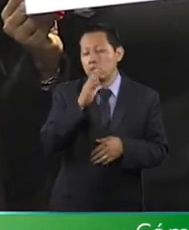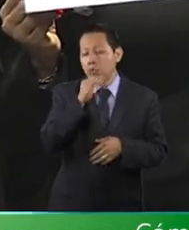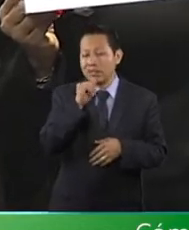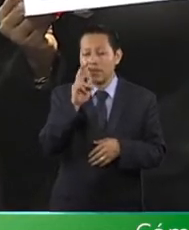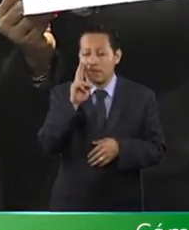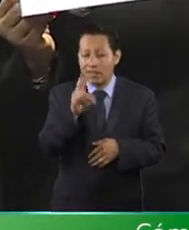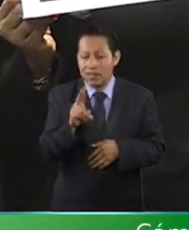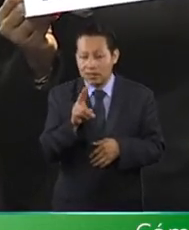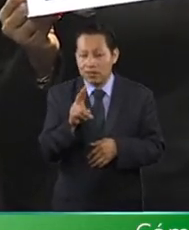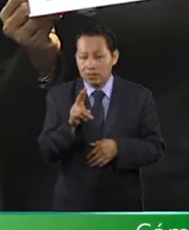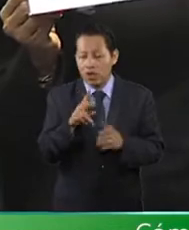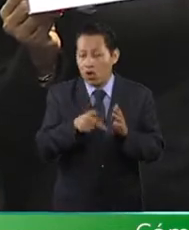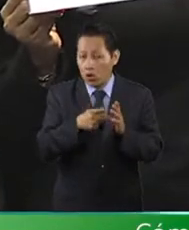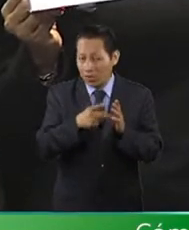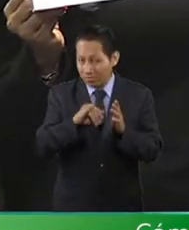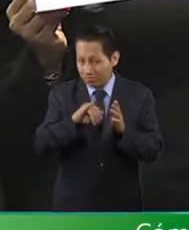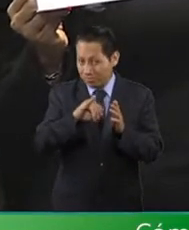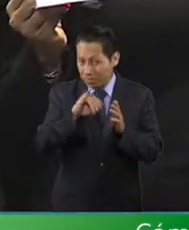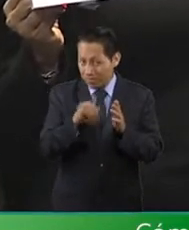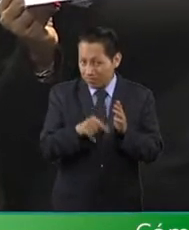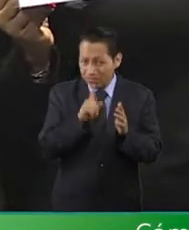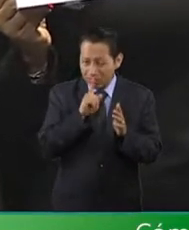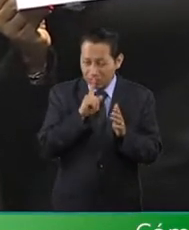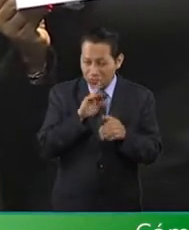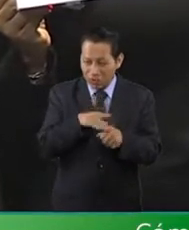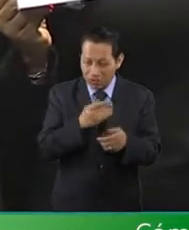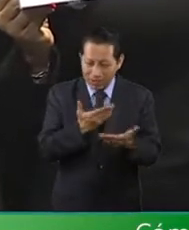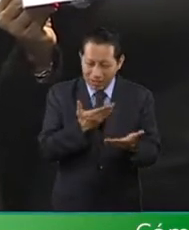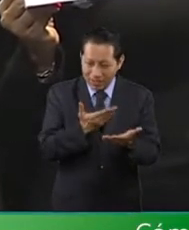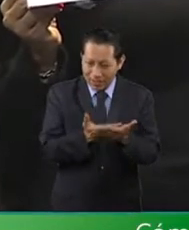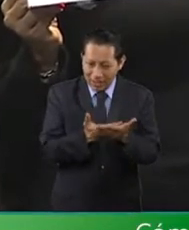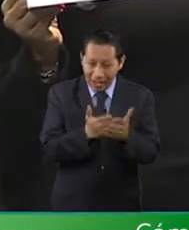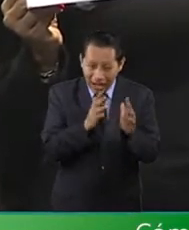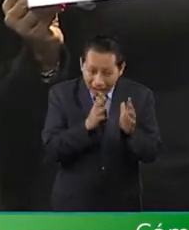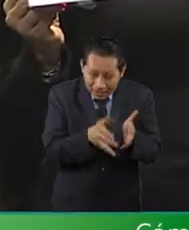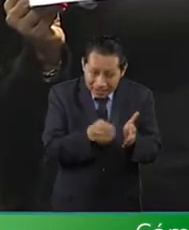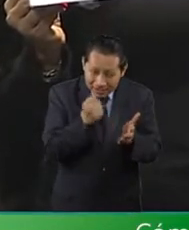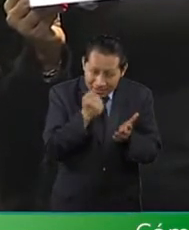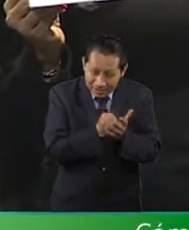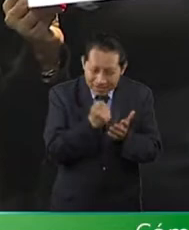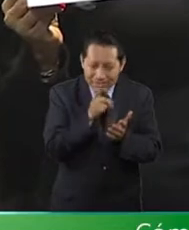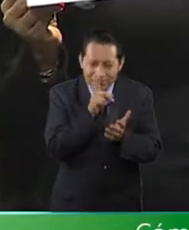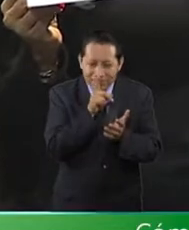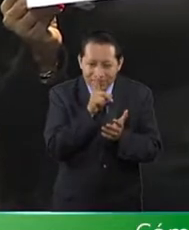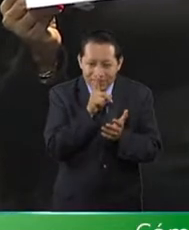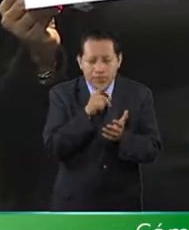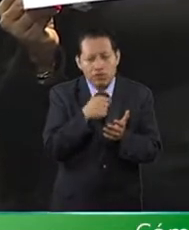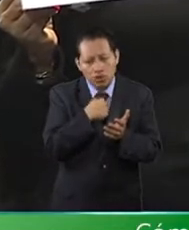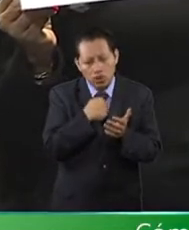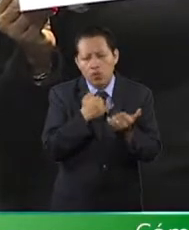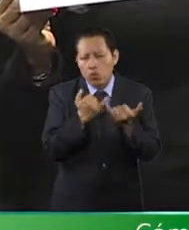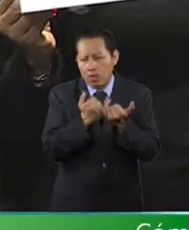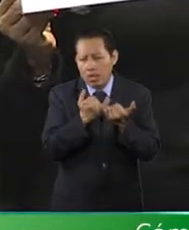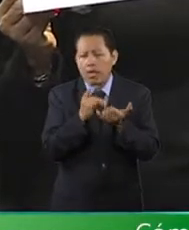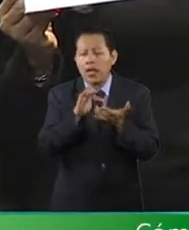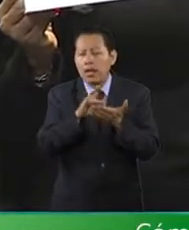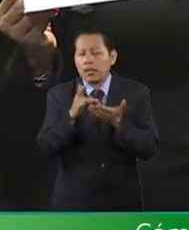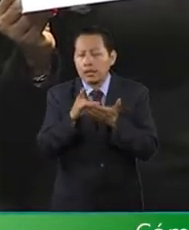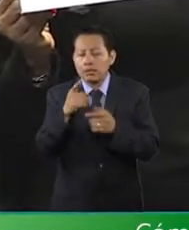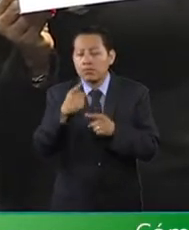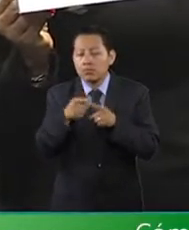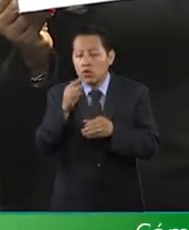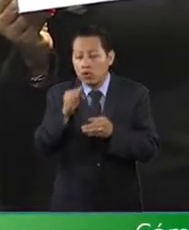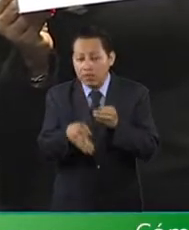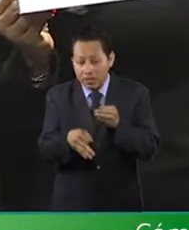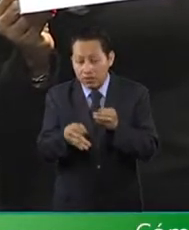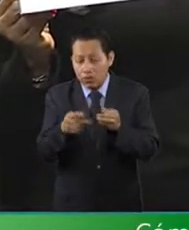verlo nunca más si aprobamos esto como está De todas maneras yo agradezco que por fin